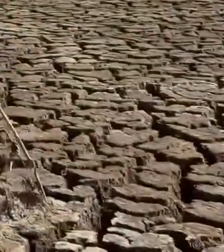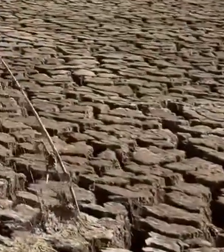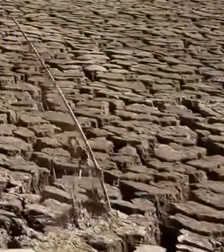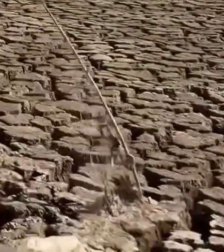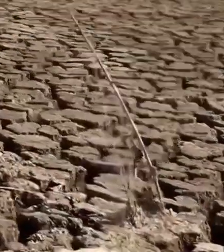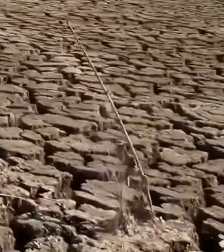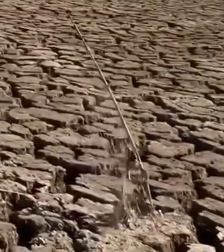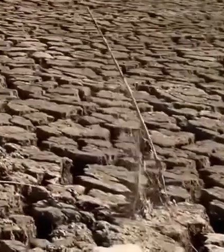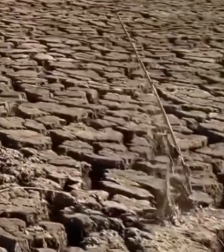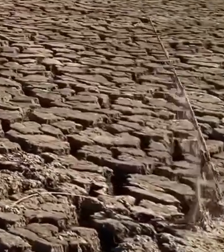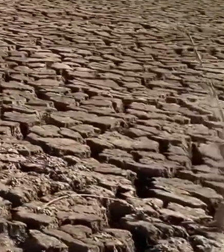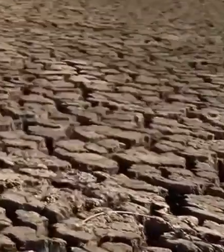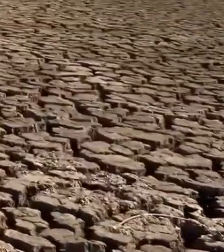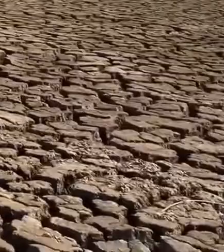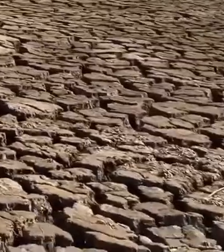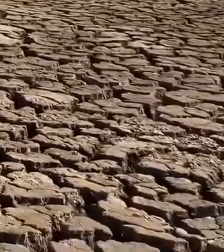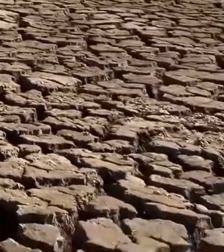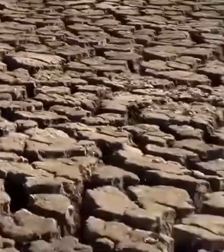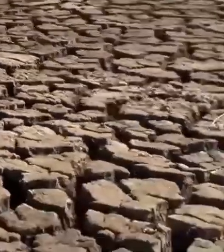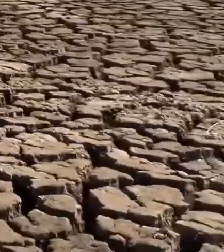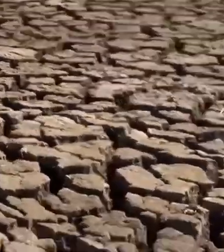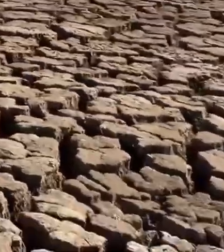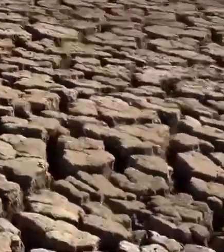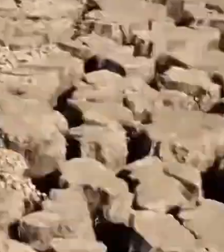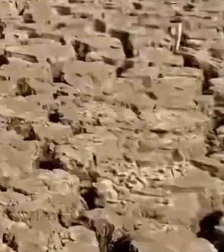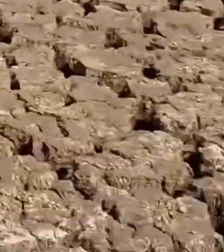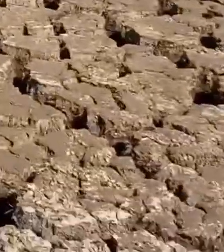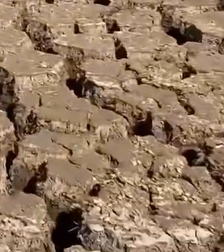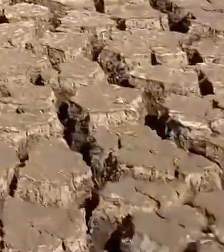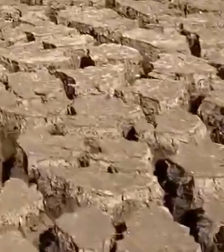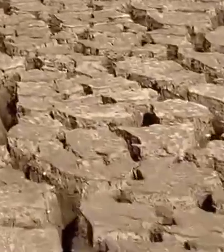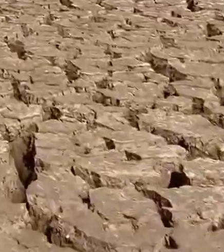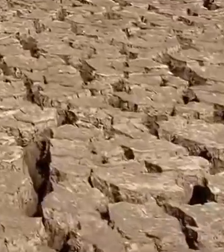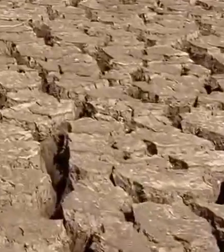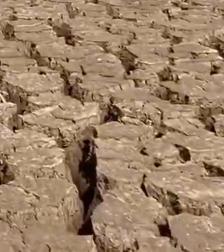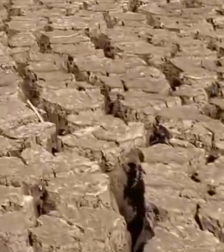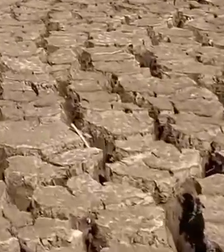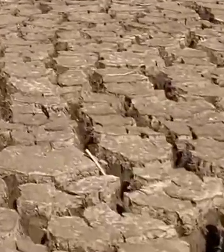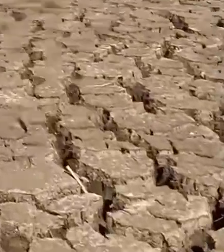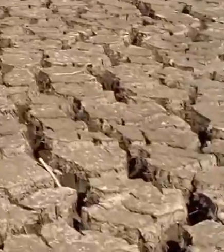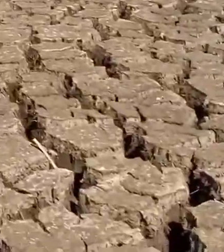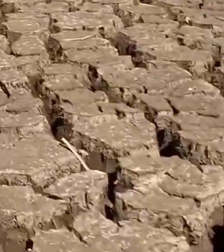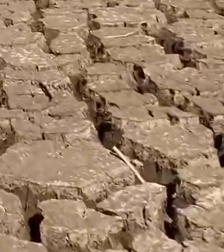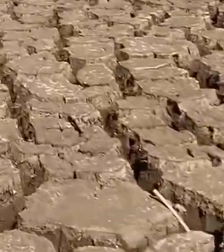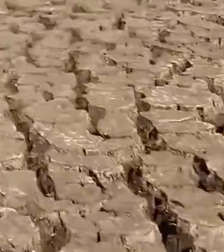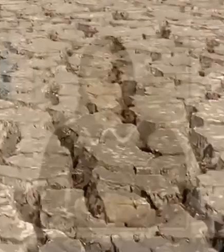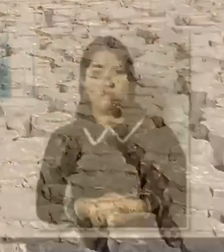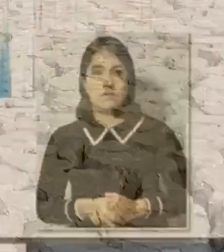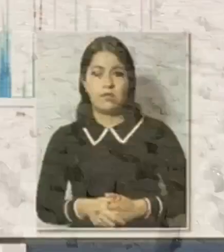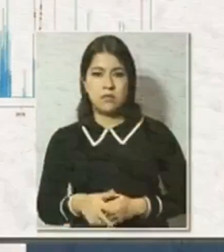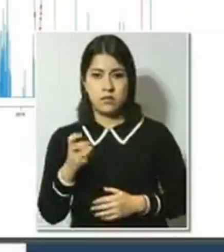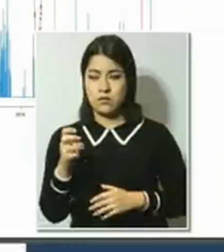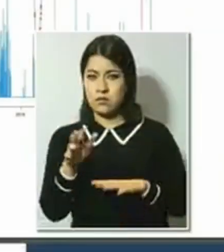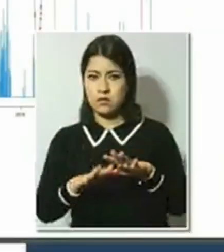a la profundidad, señaló que también se tiene una reducción considerable, detectando al menos 6 causales de la sequía, que son la sobreexplotación de